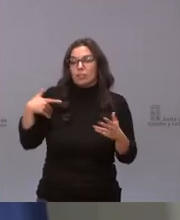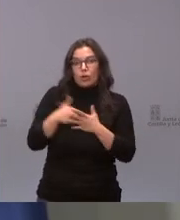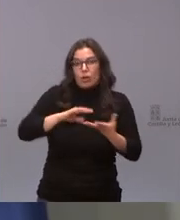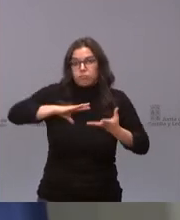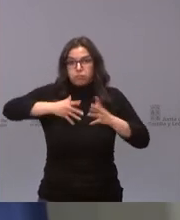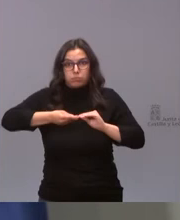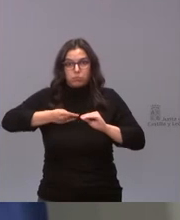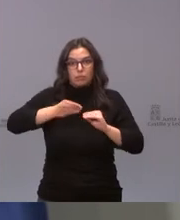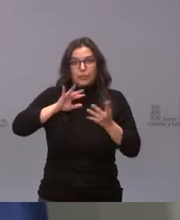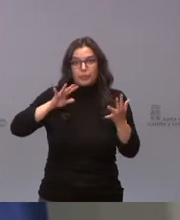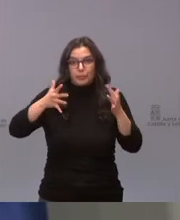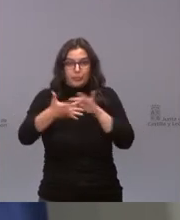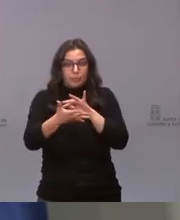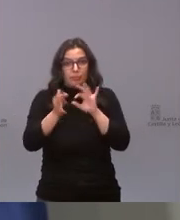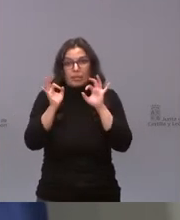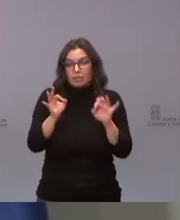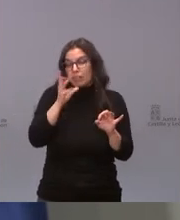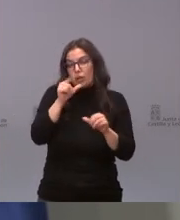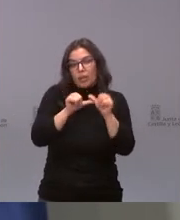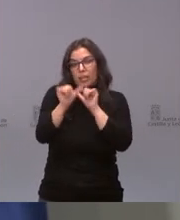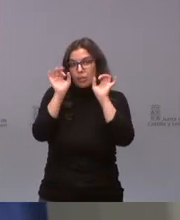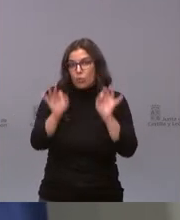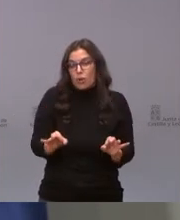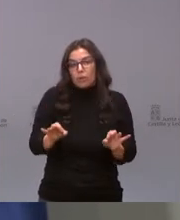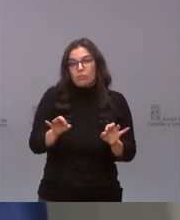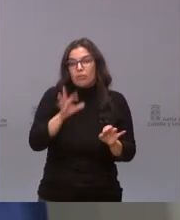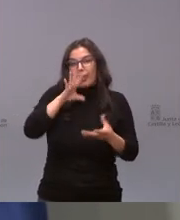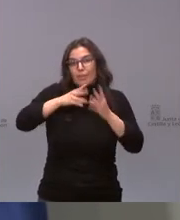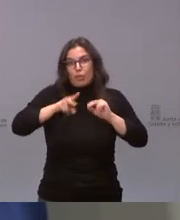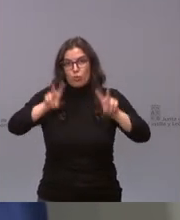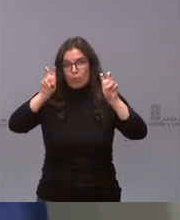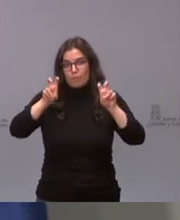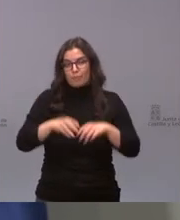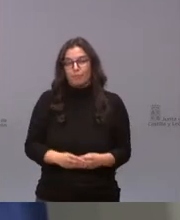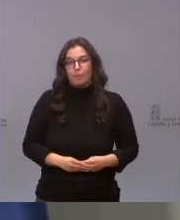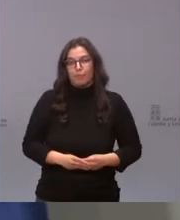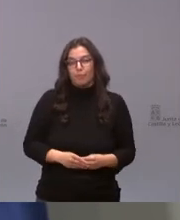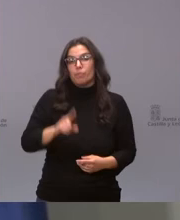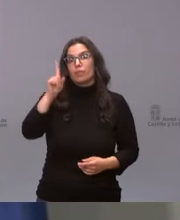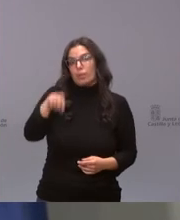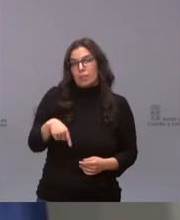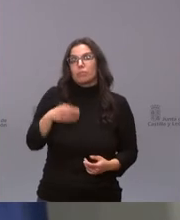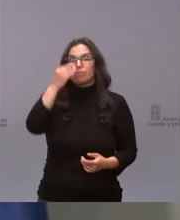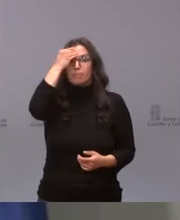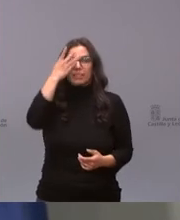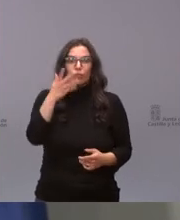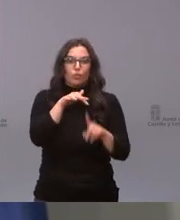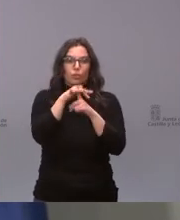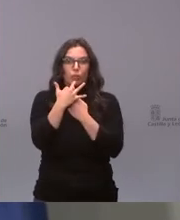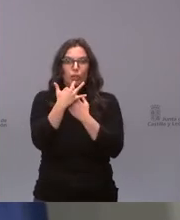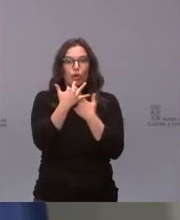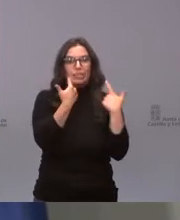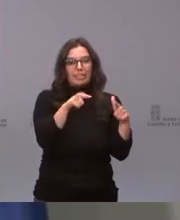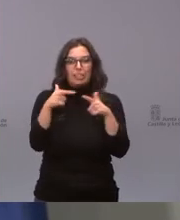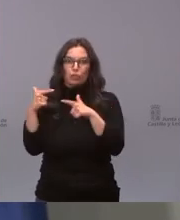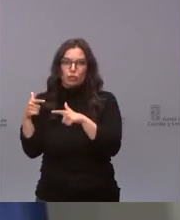ola tras ola a los escenarios y ahora hay que hacer esta nueva adaptación. También teniendo en cuenta pues, la situación de los sectores muy,